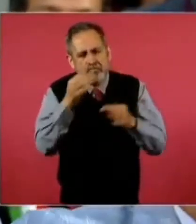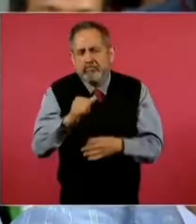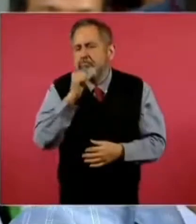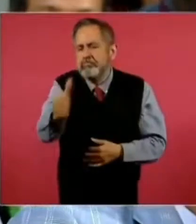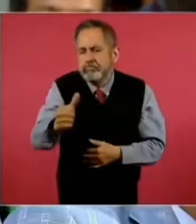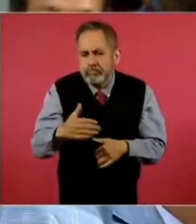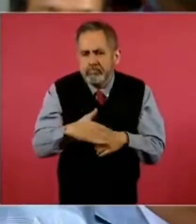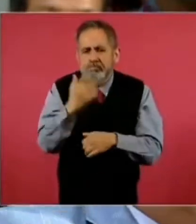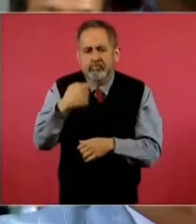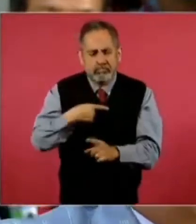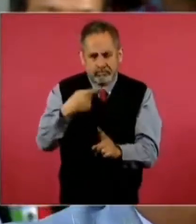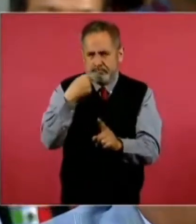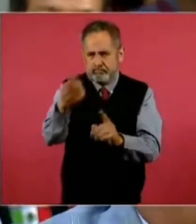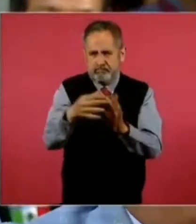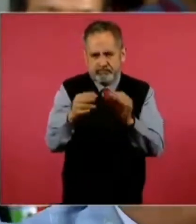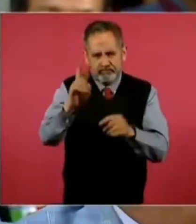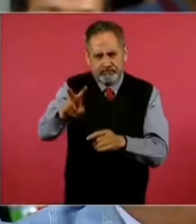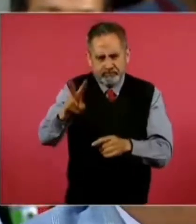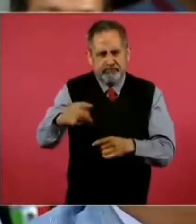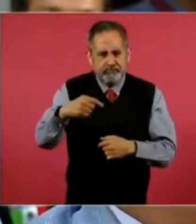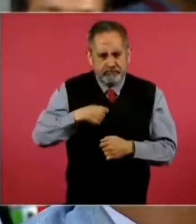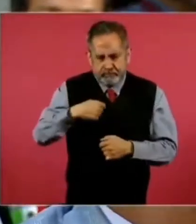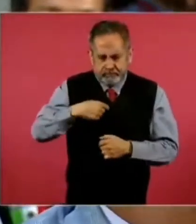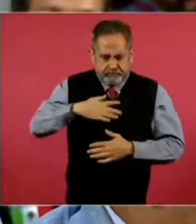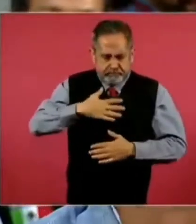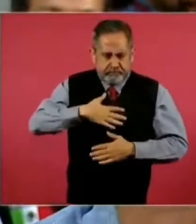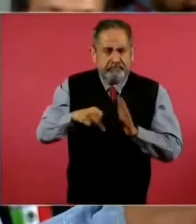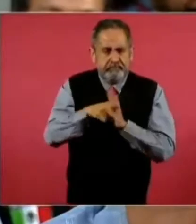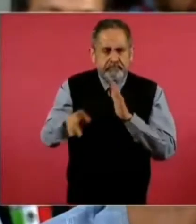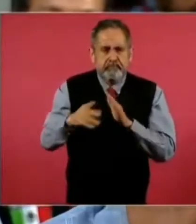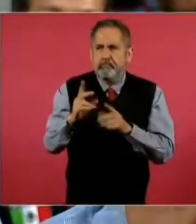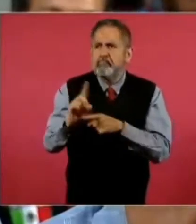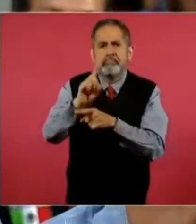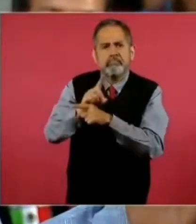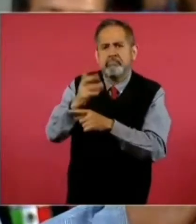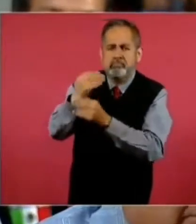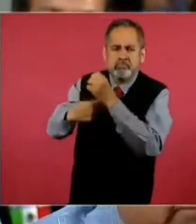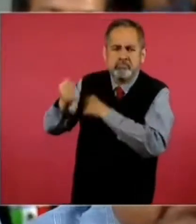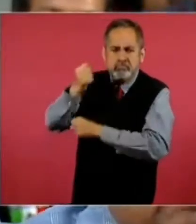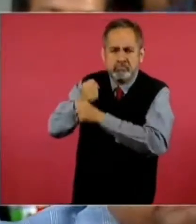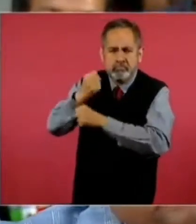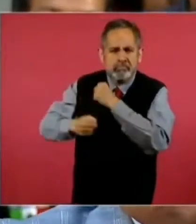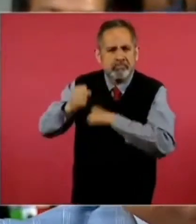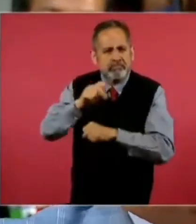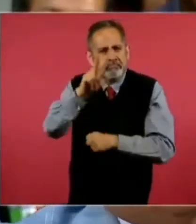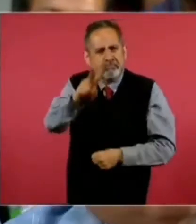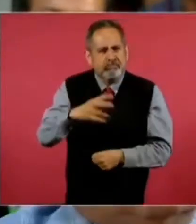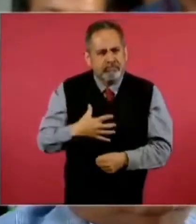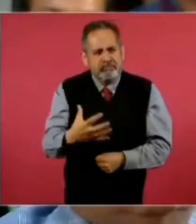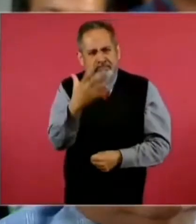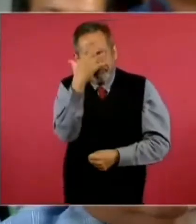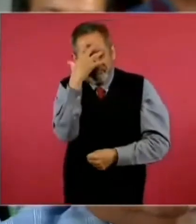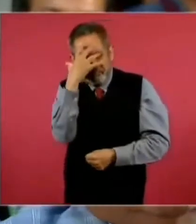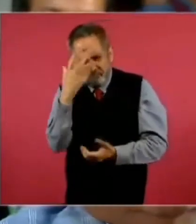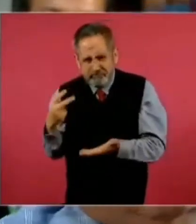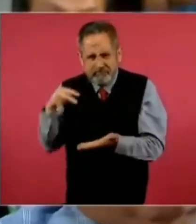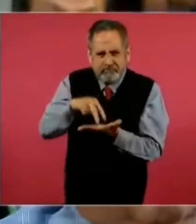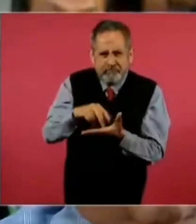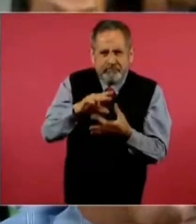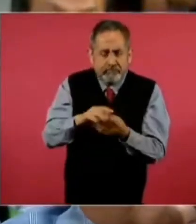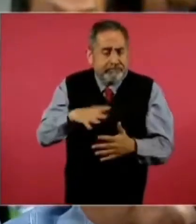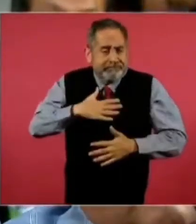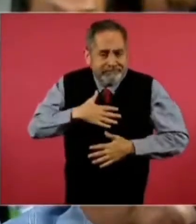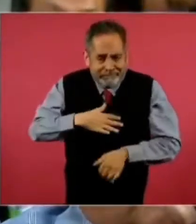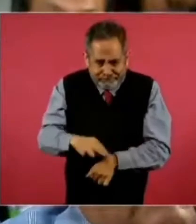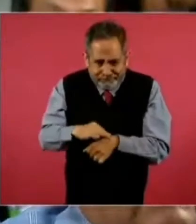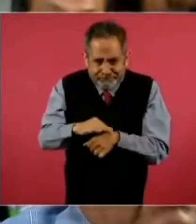en concreto, y la verdad a mí como periodista desde hace varias décadas me da un poco pena venir a hablar de un caso mío,